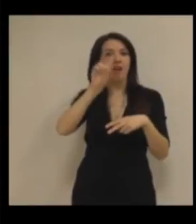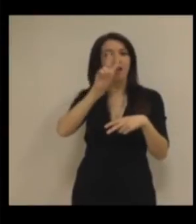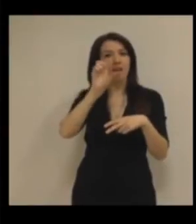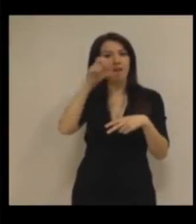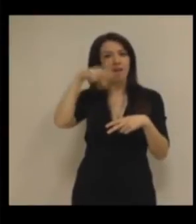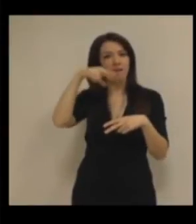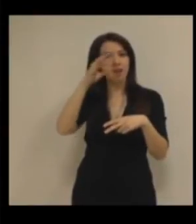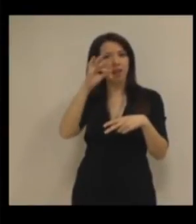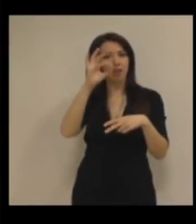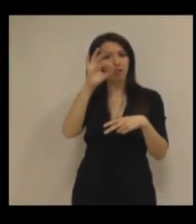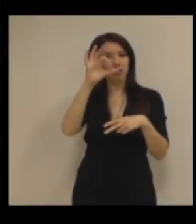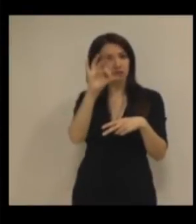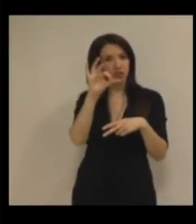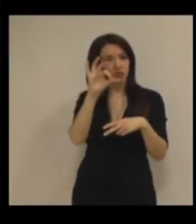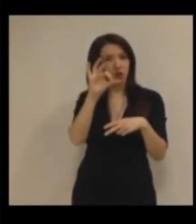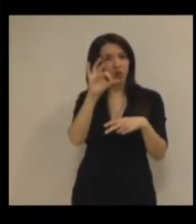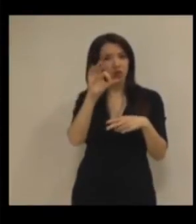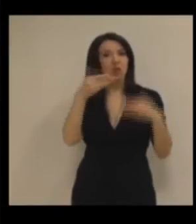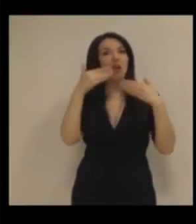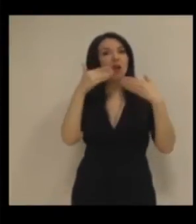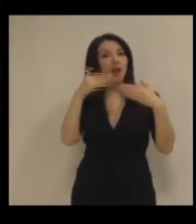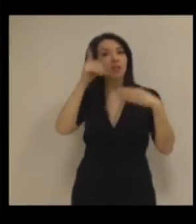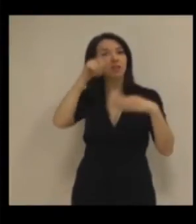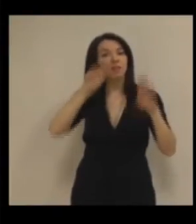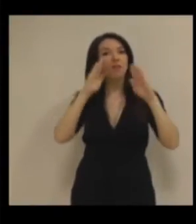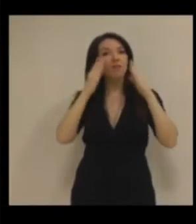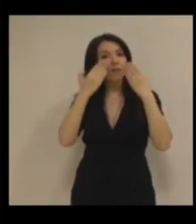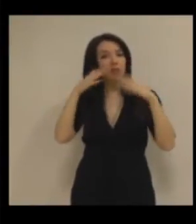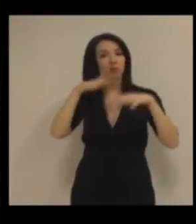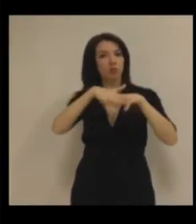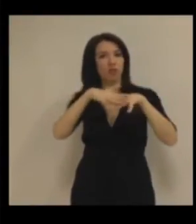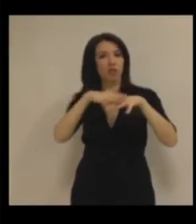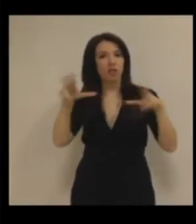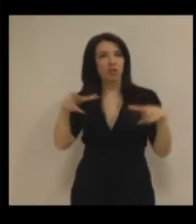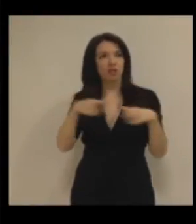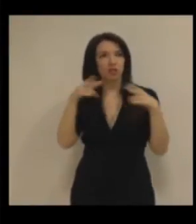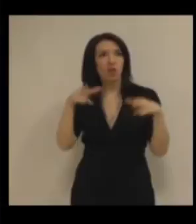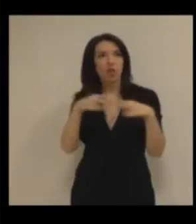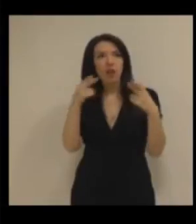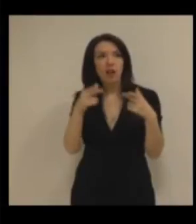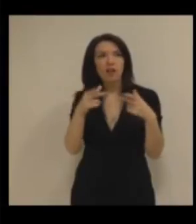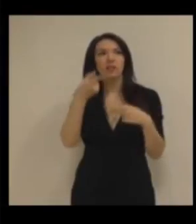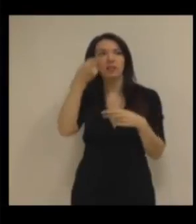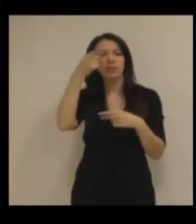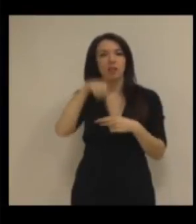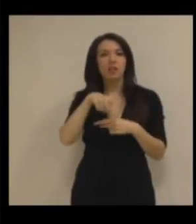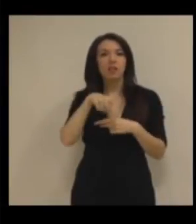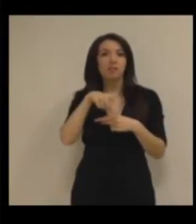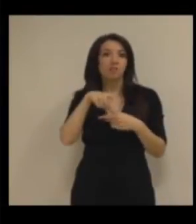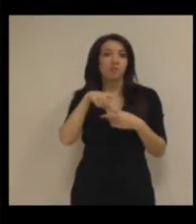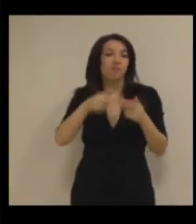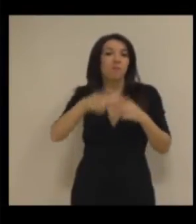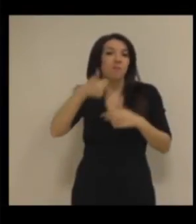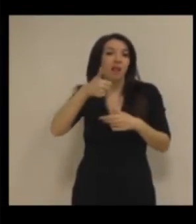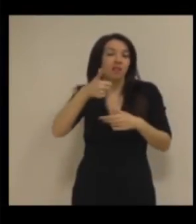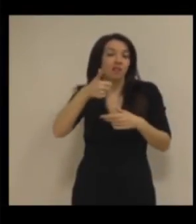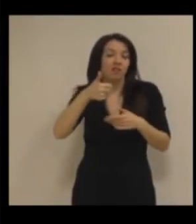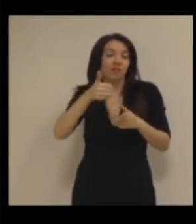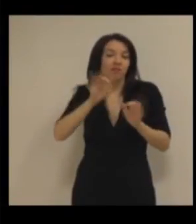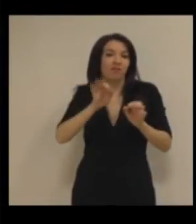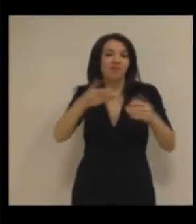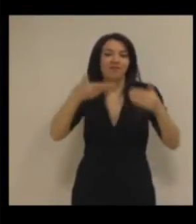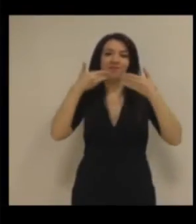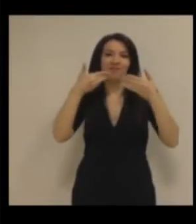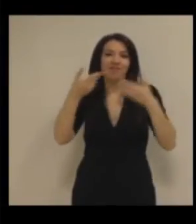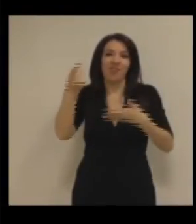través de Facebook y de las redes sociales. Y sin más, y volviendo a agradecer la